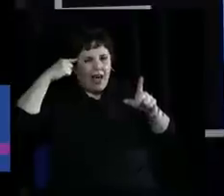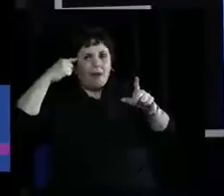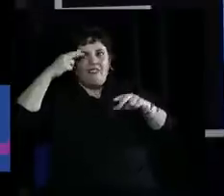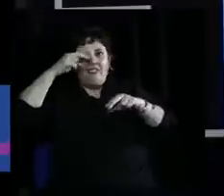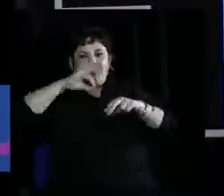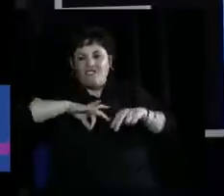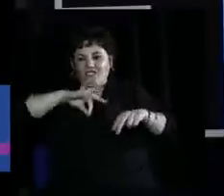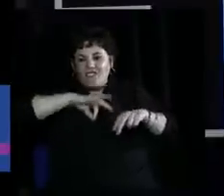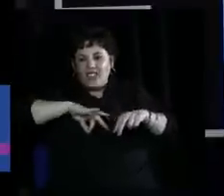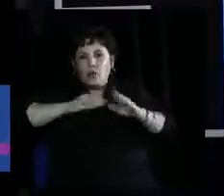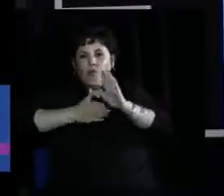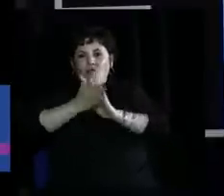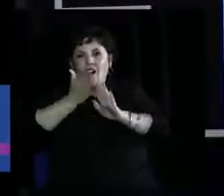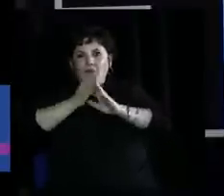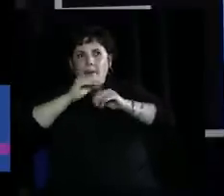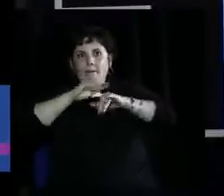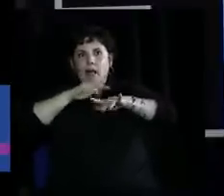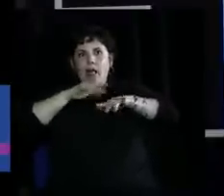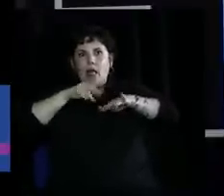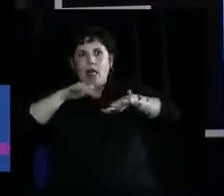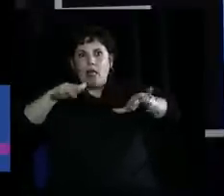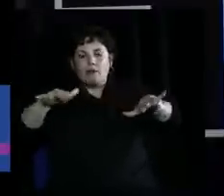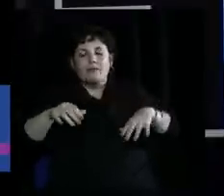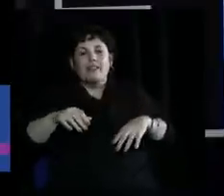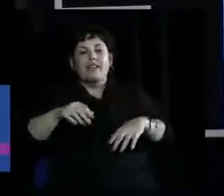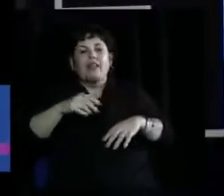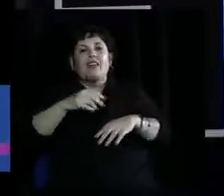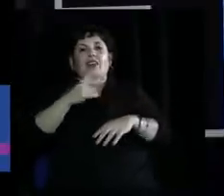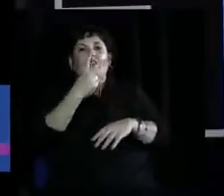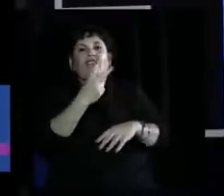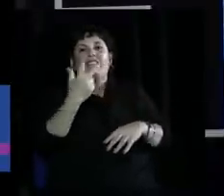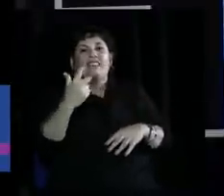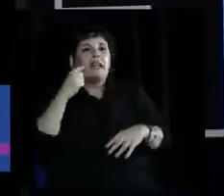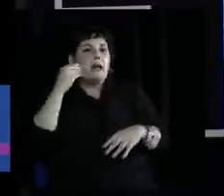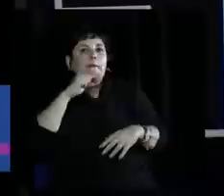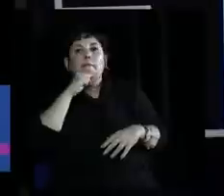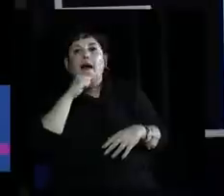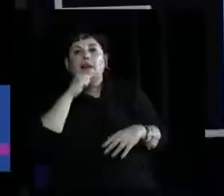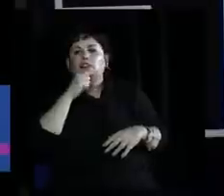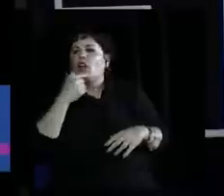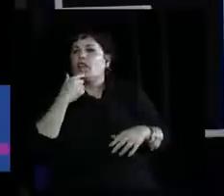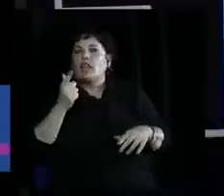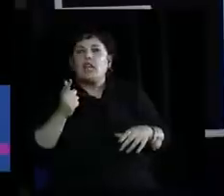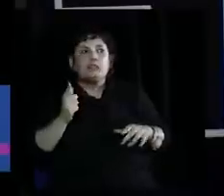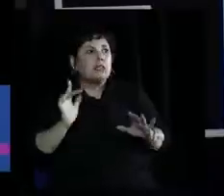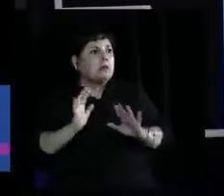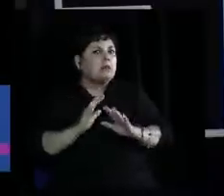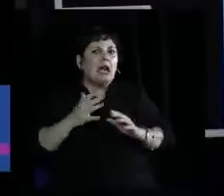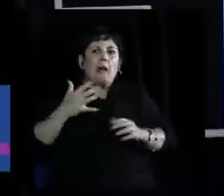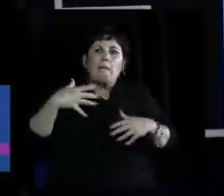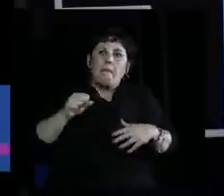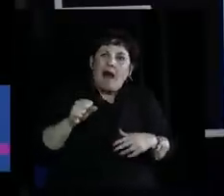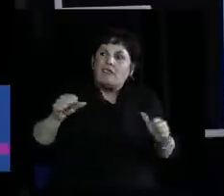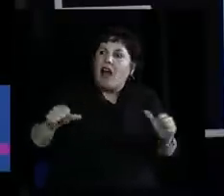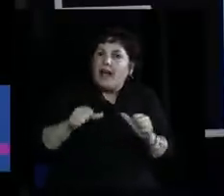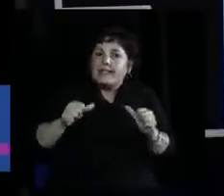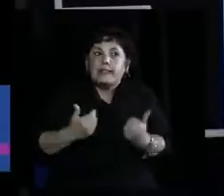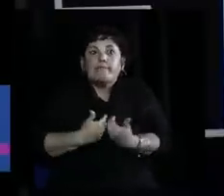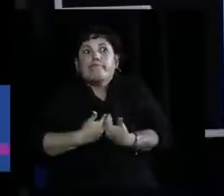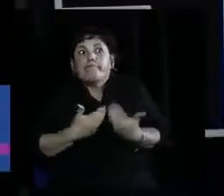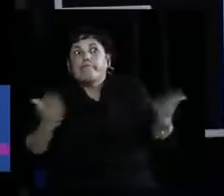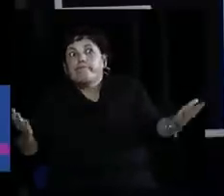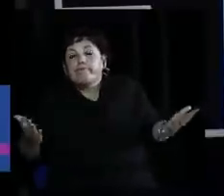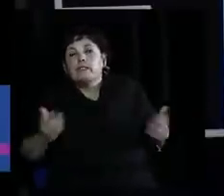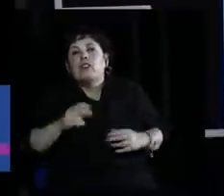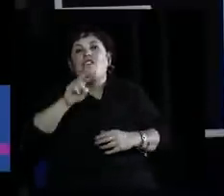este virus iba por este camino. Desde el 23 de marzo decidió que no había más nada para hacer. Y entre el 23 de